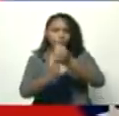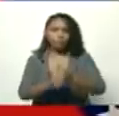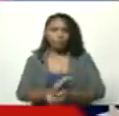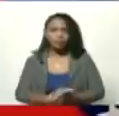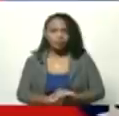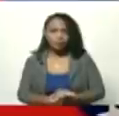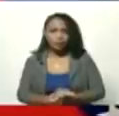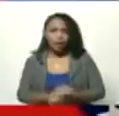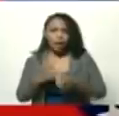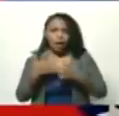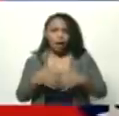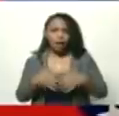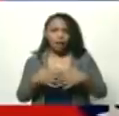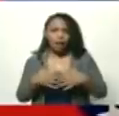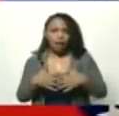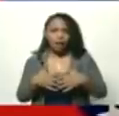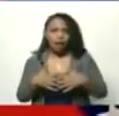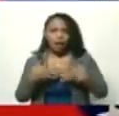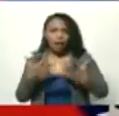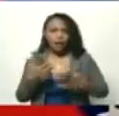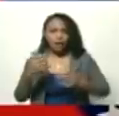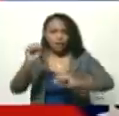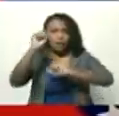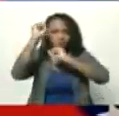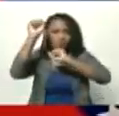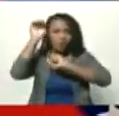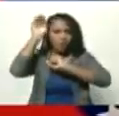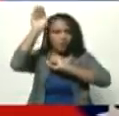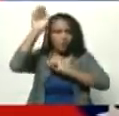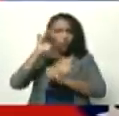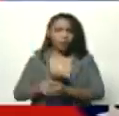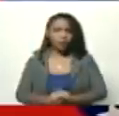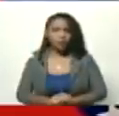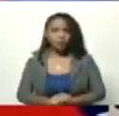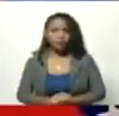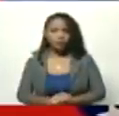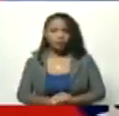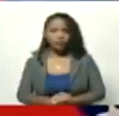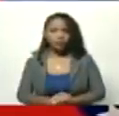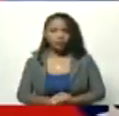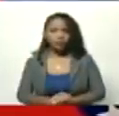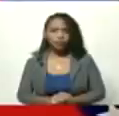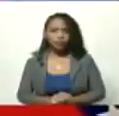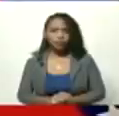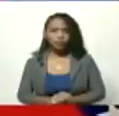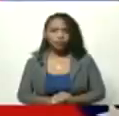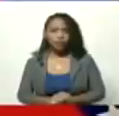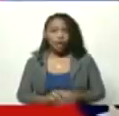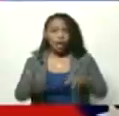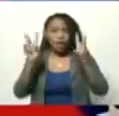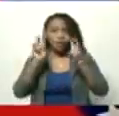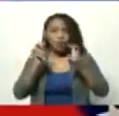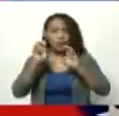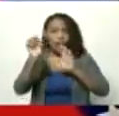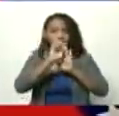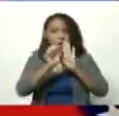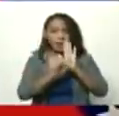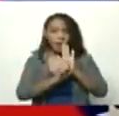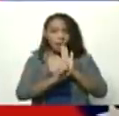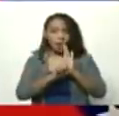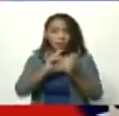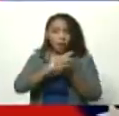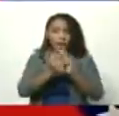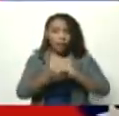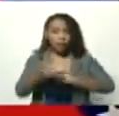a la industria a las victorias futuras. Es la nueva etapa de transición